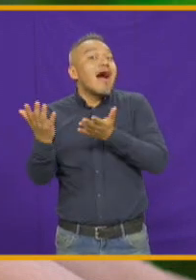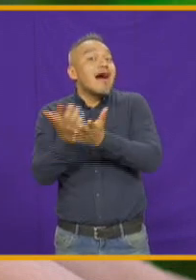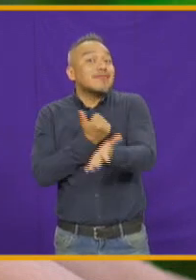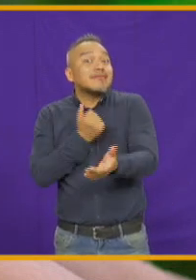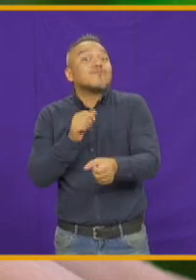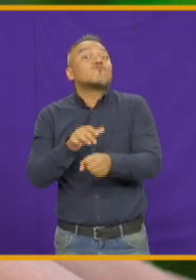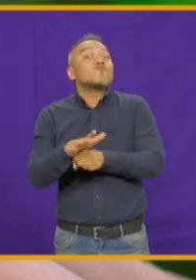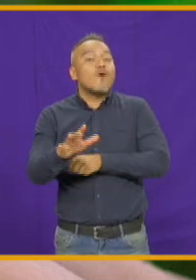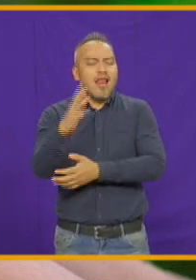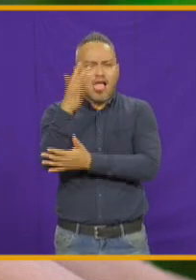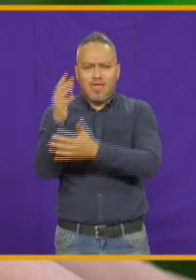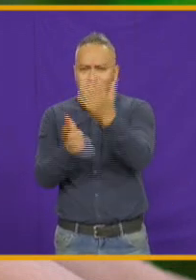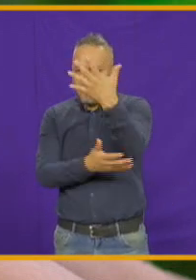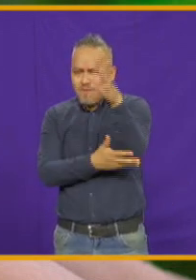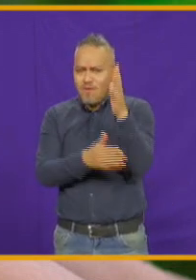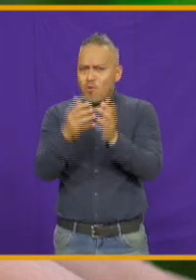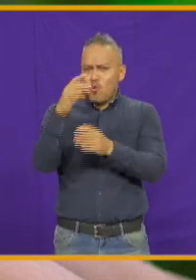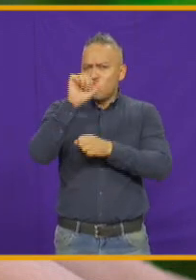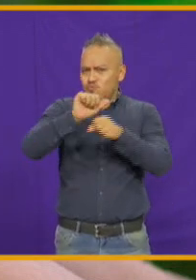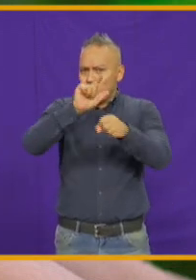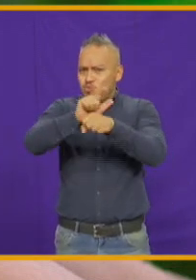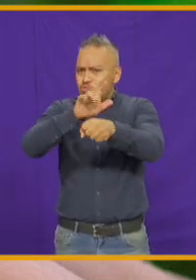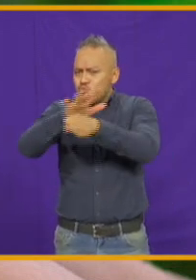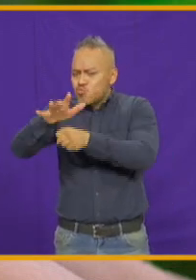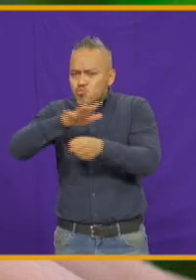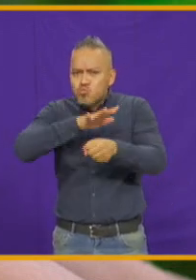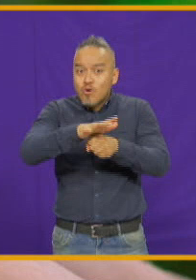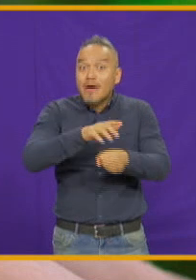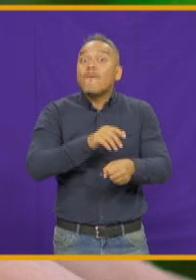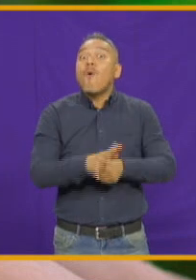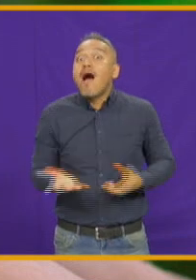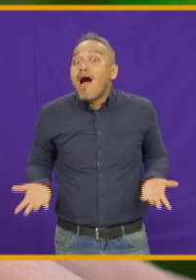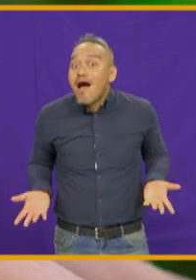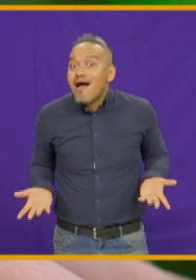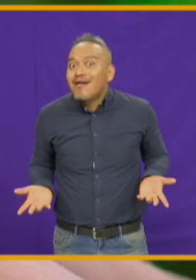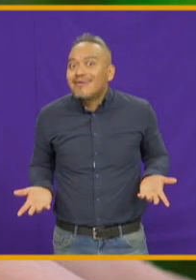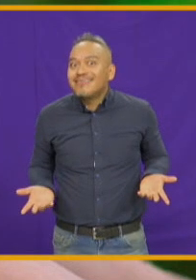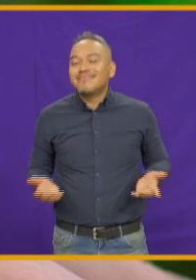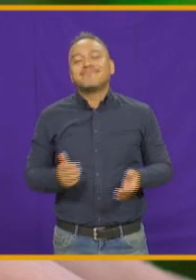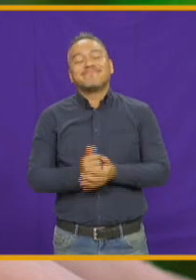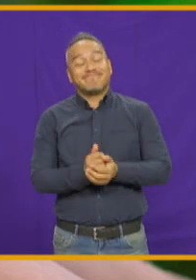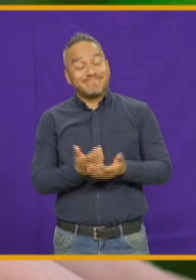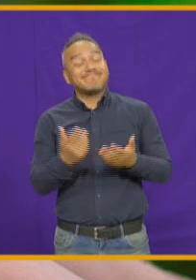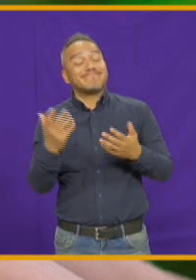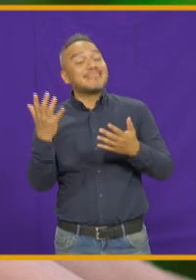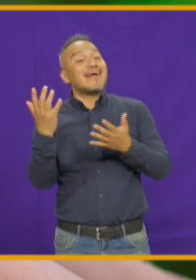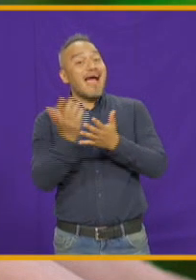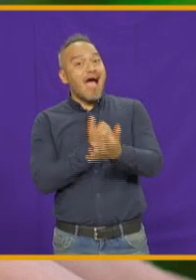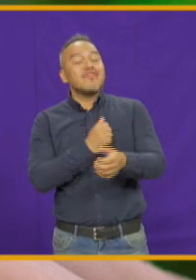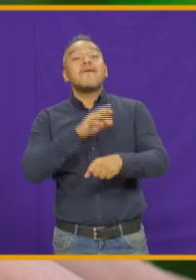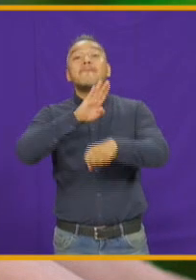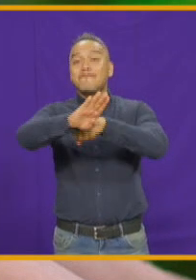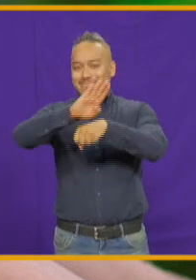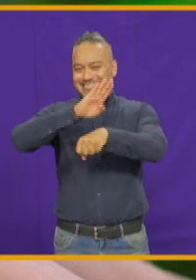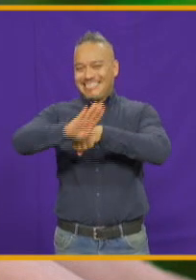biodiversidad quién creen pues ni más ni menos que Brasil